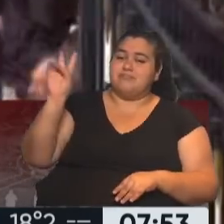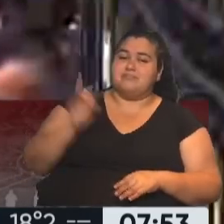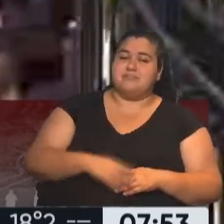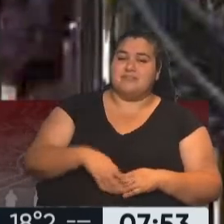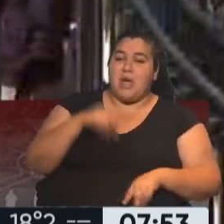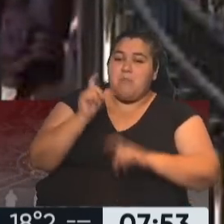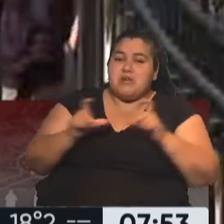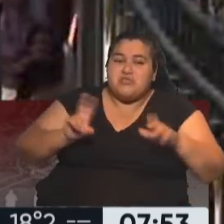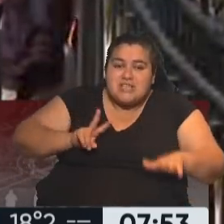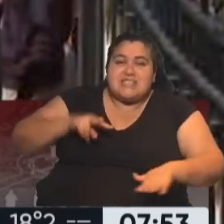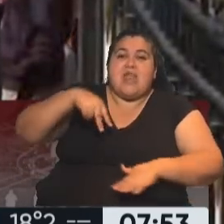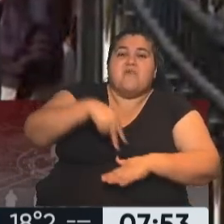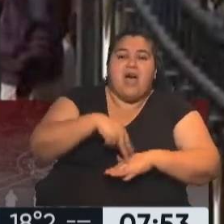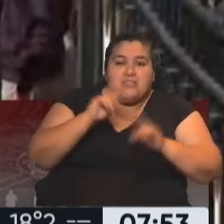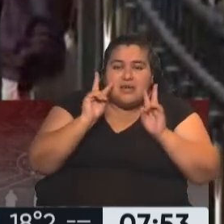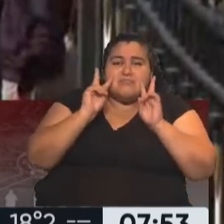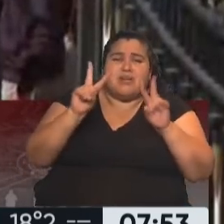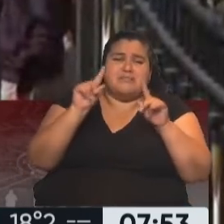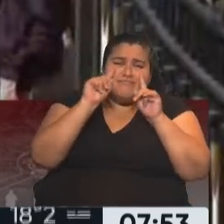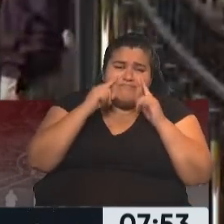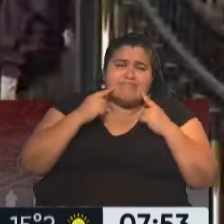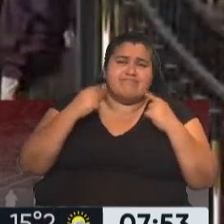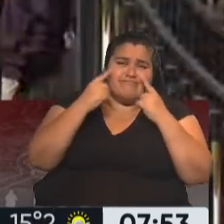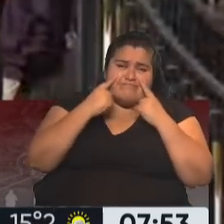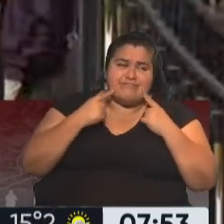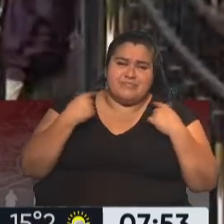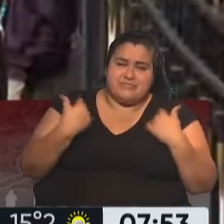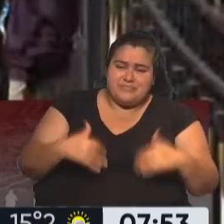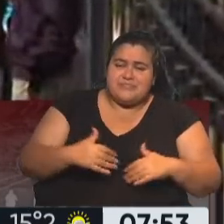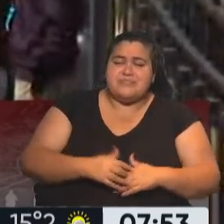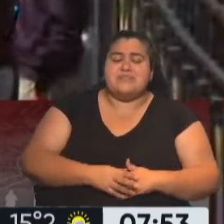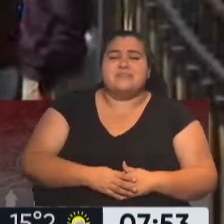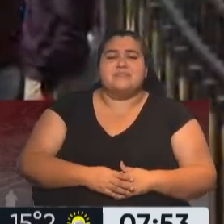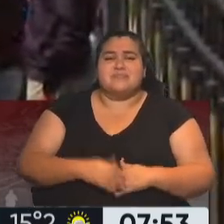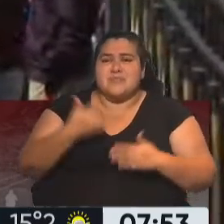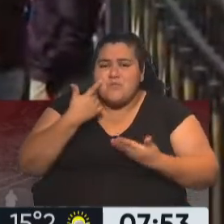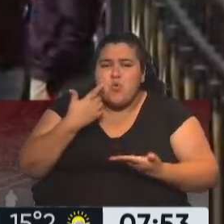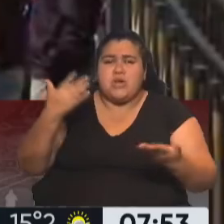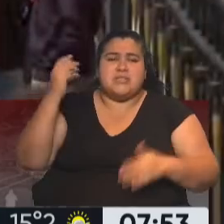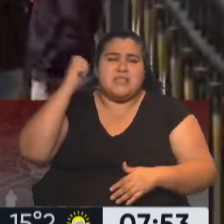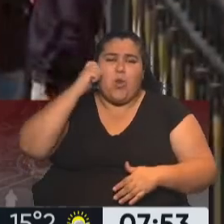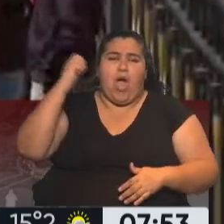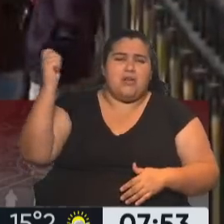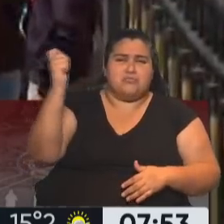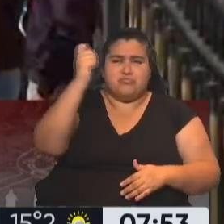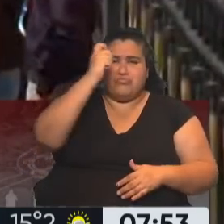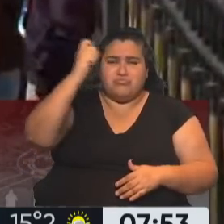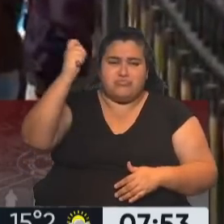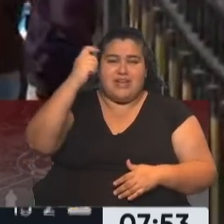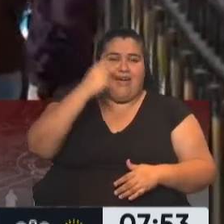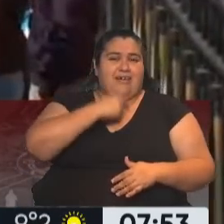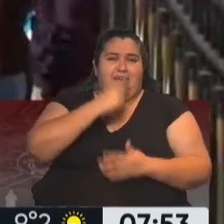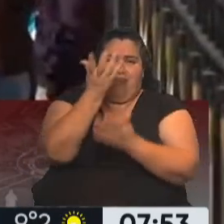se levanta con lágrimas en los ojos, que levanta sus celulares, que quiere eternizar